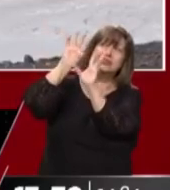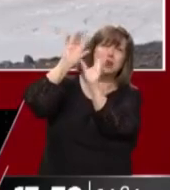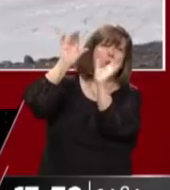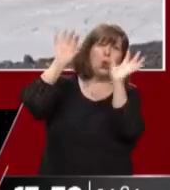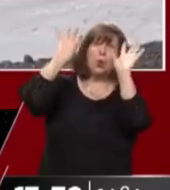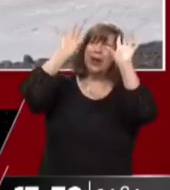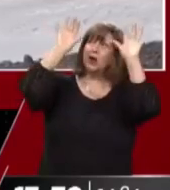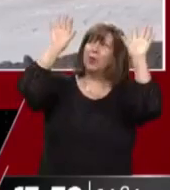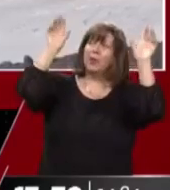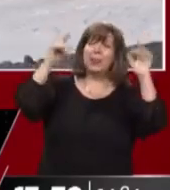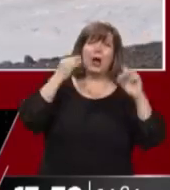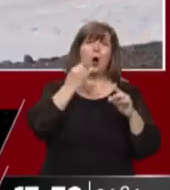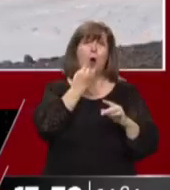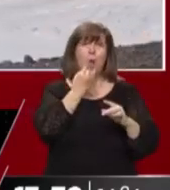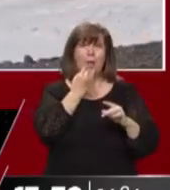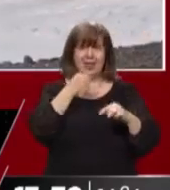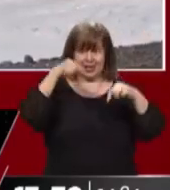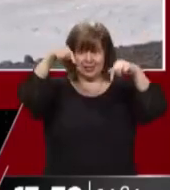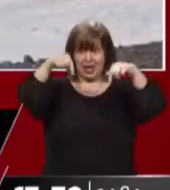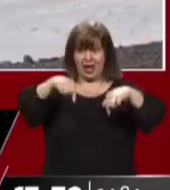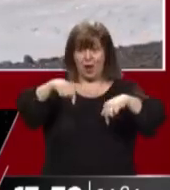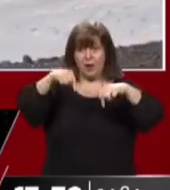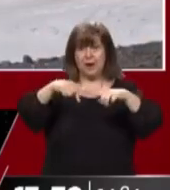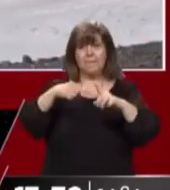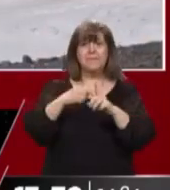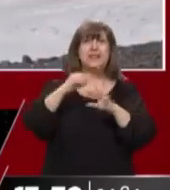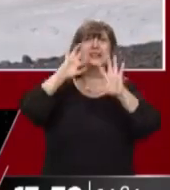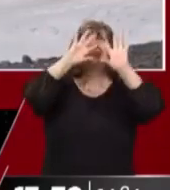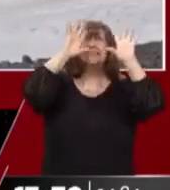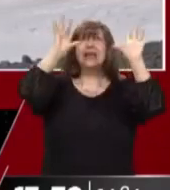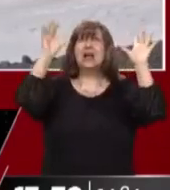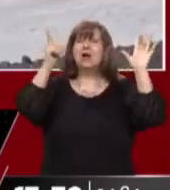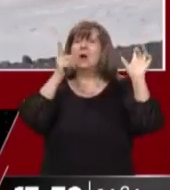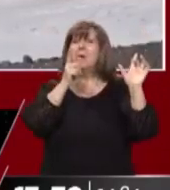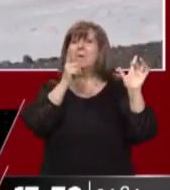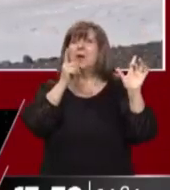todo. En el Valle de Uspallata, en estos momentos, el cielo está